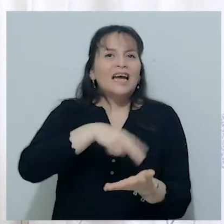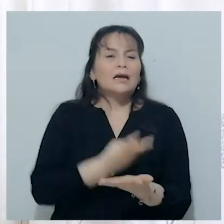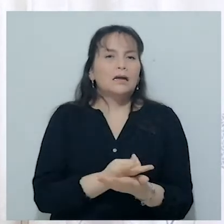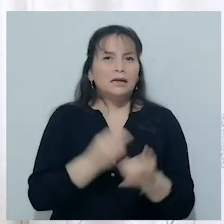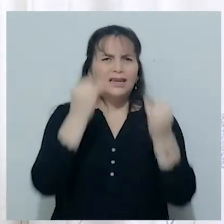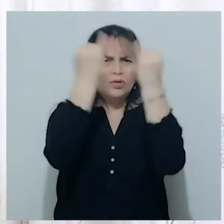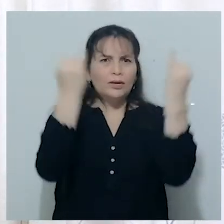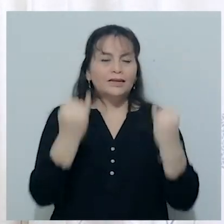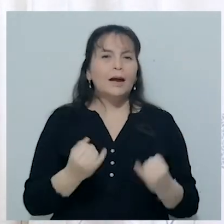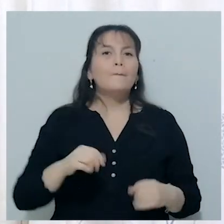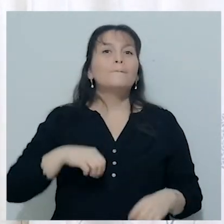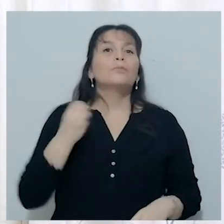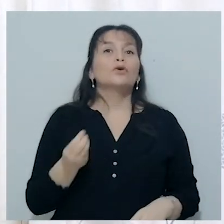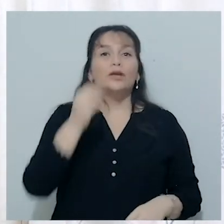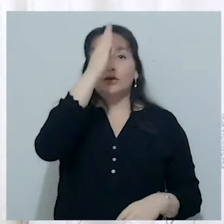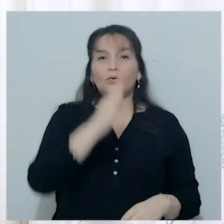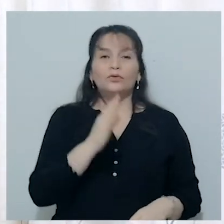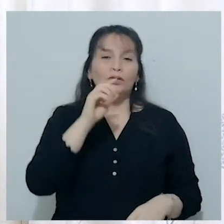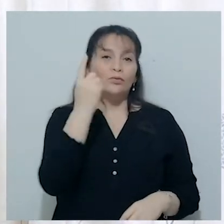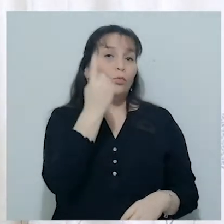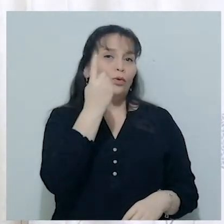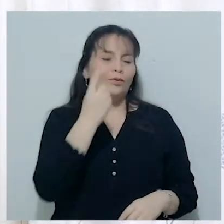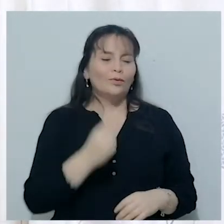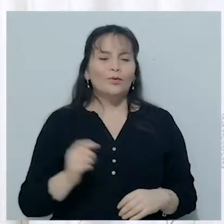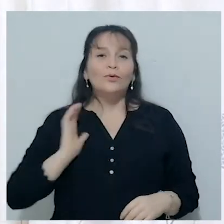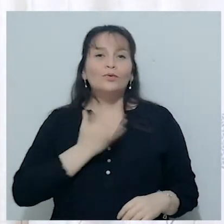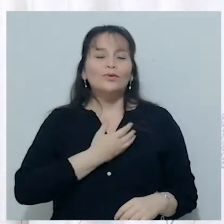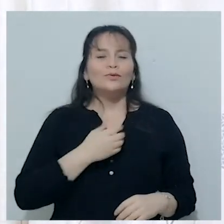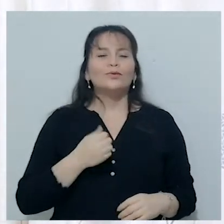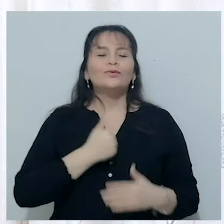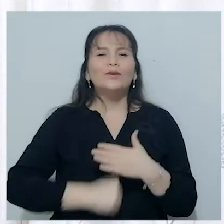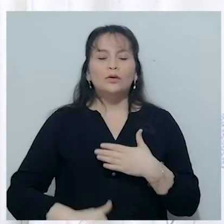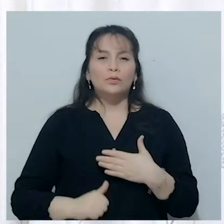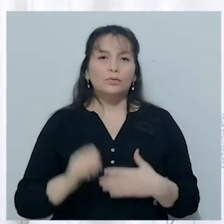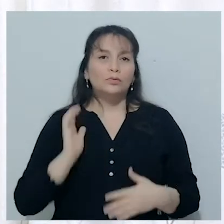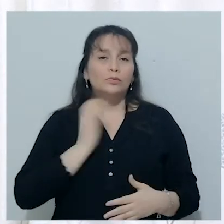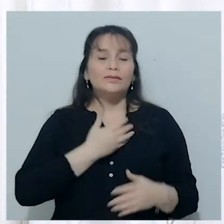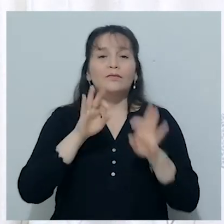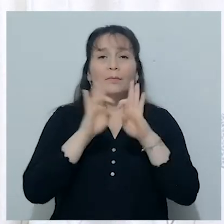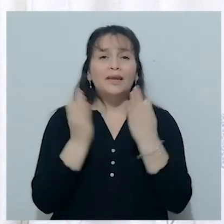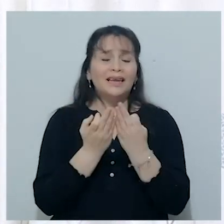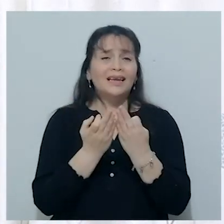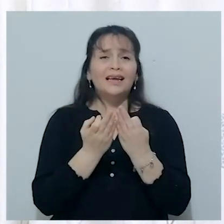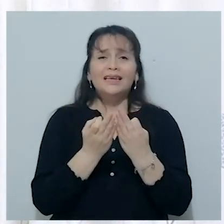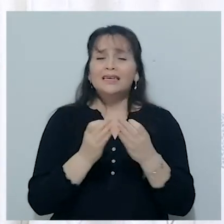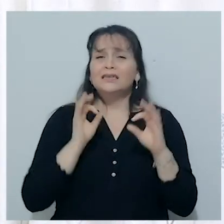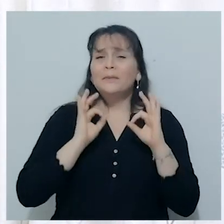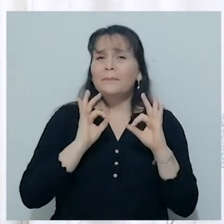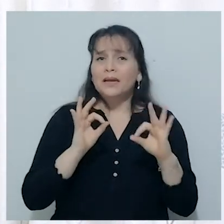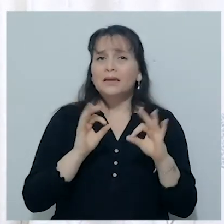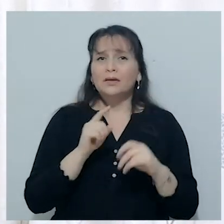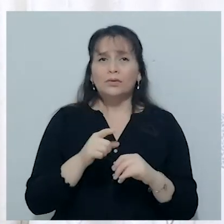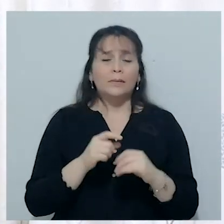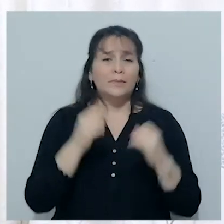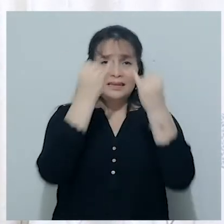que ellos no pueden caer en la idolatría porque Dios es uno. Nuestros hijos, nuestra familia corre